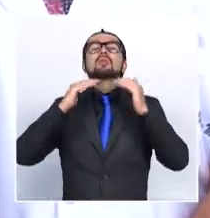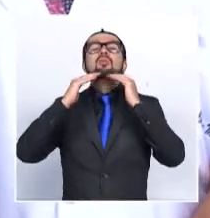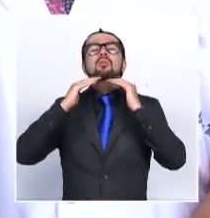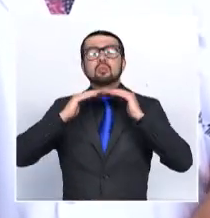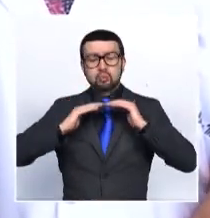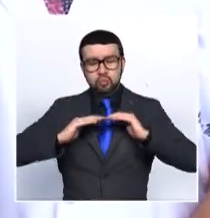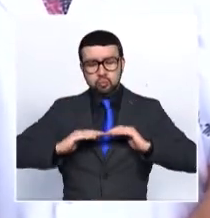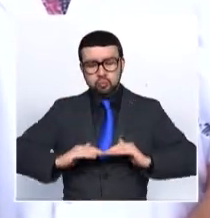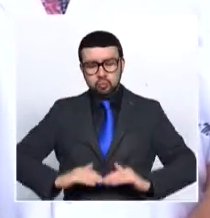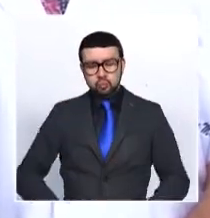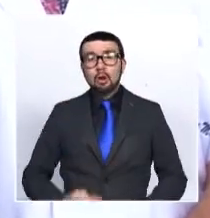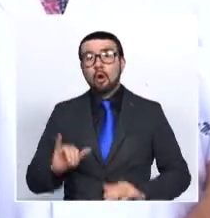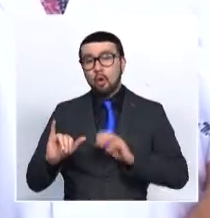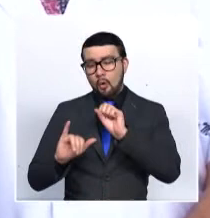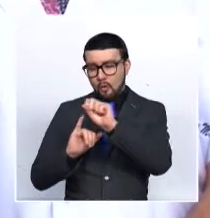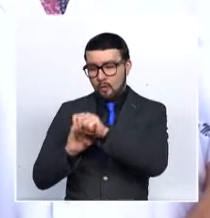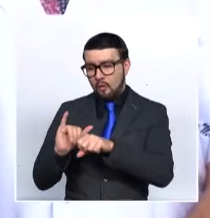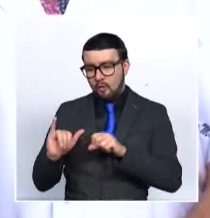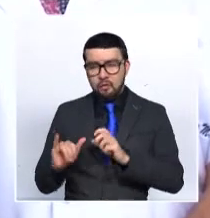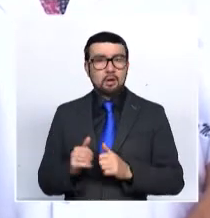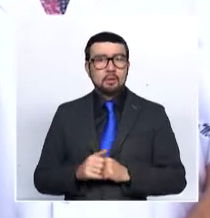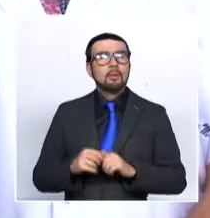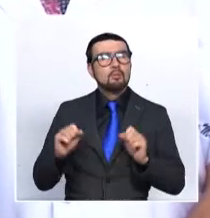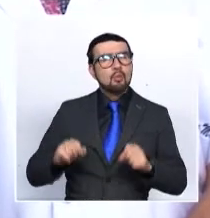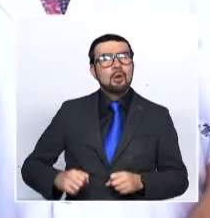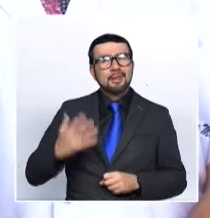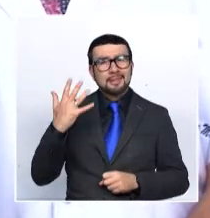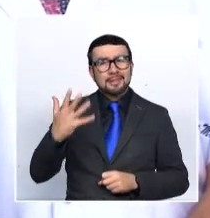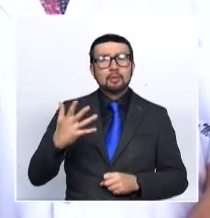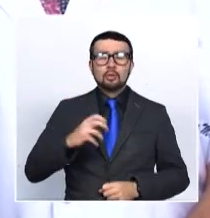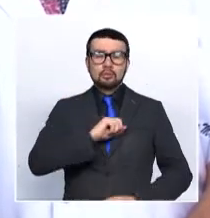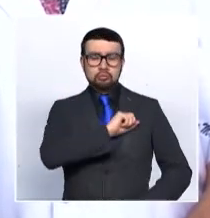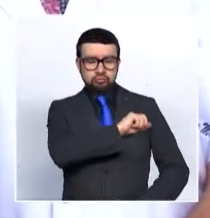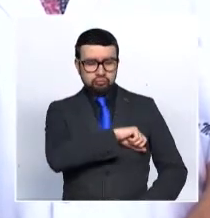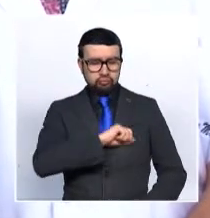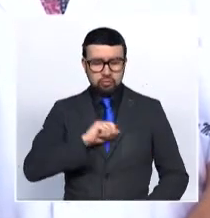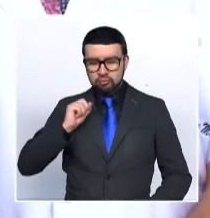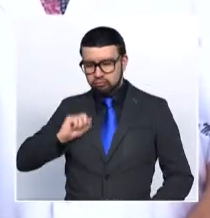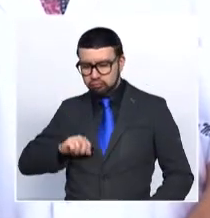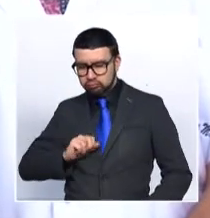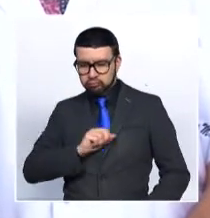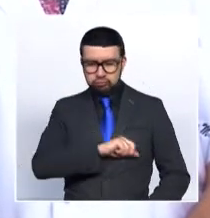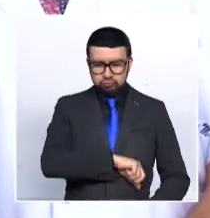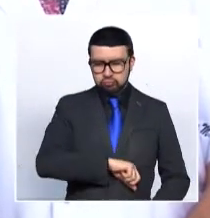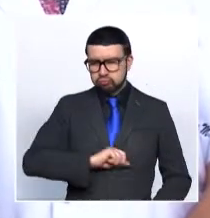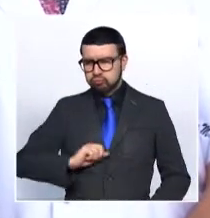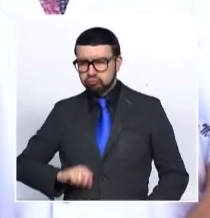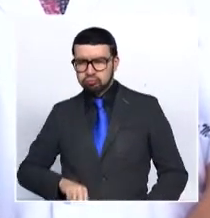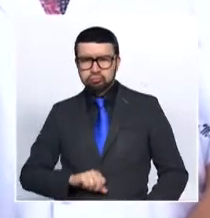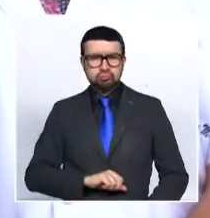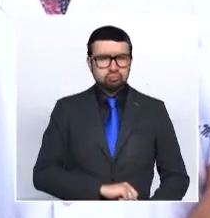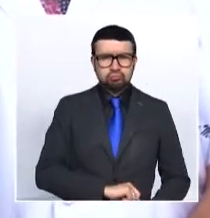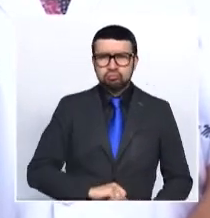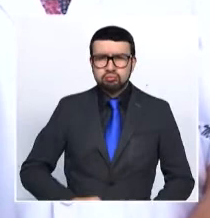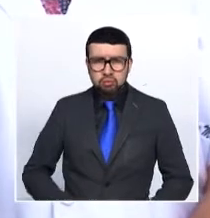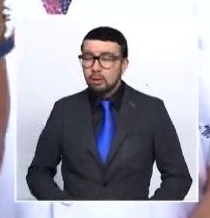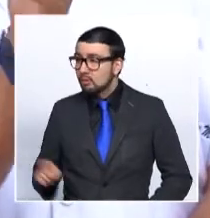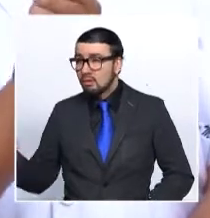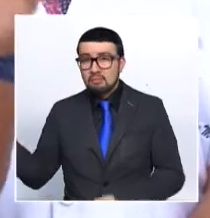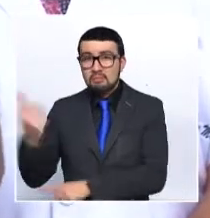paciente vaya, se le puedan hacer las 5 ecografías que seguramente para poderlas mandar tendrían que transcurrir 5